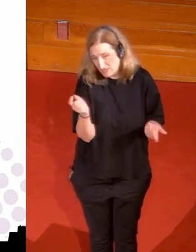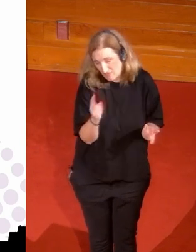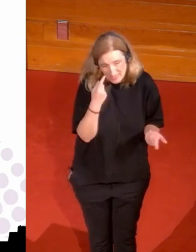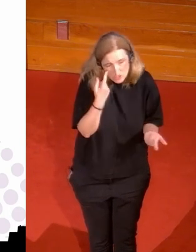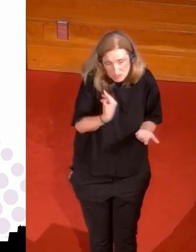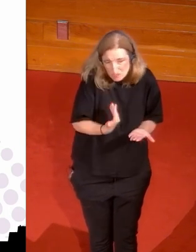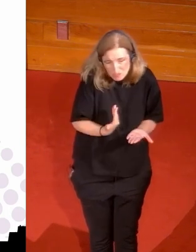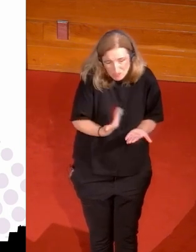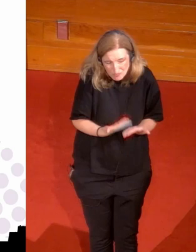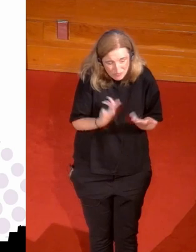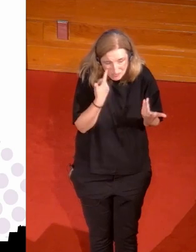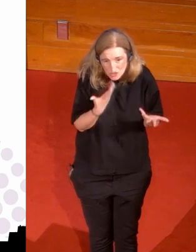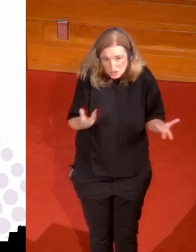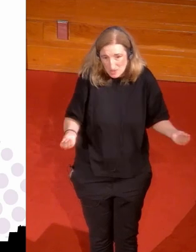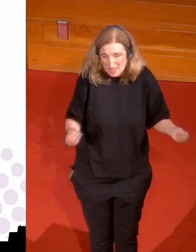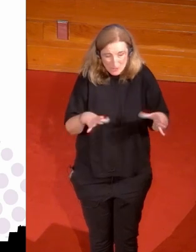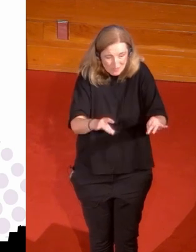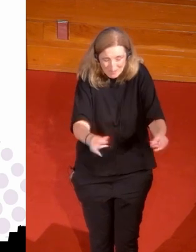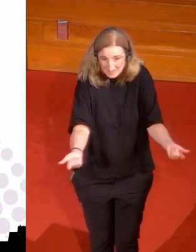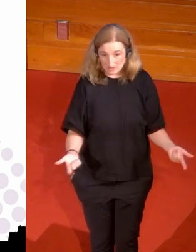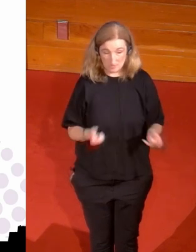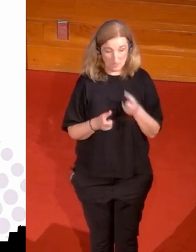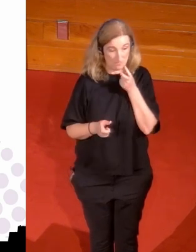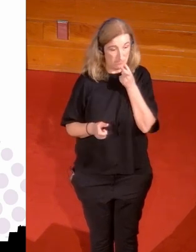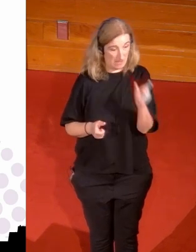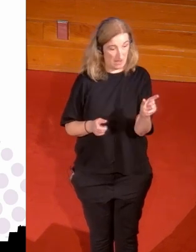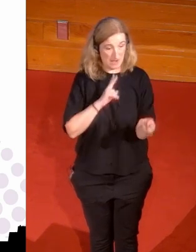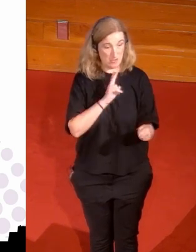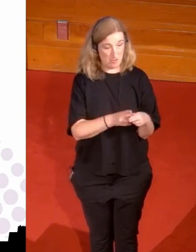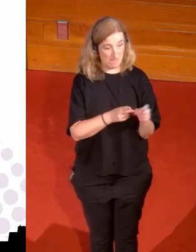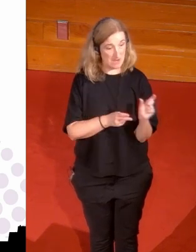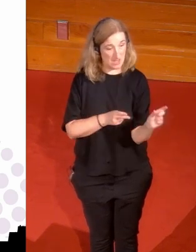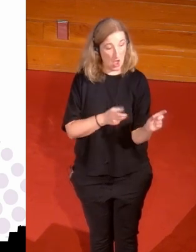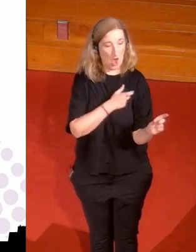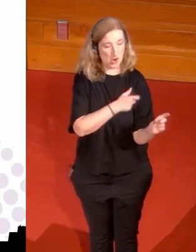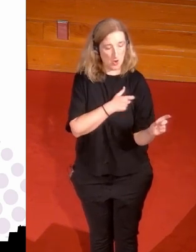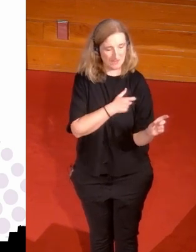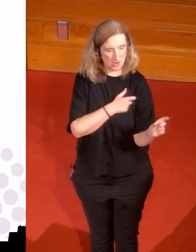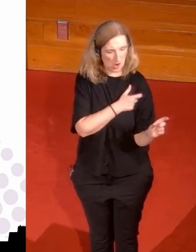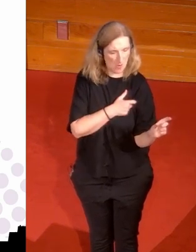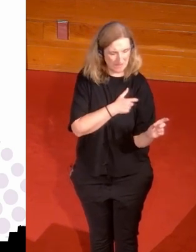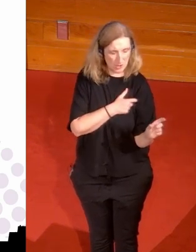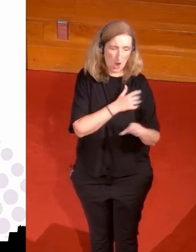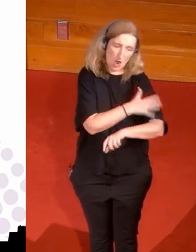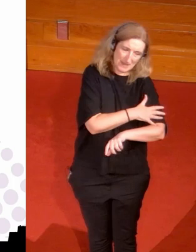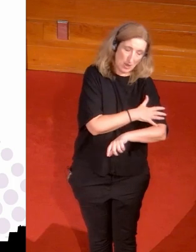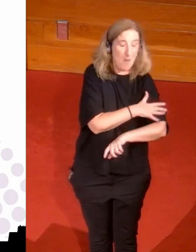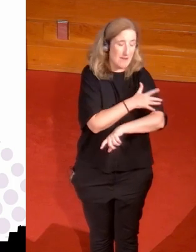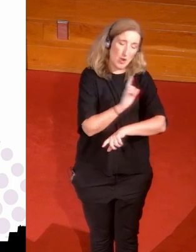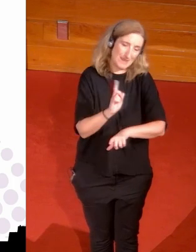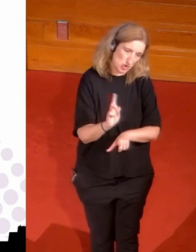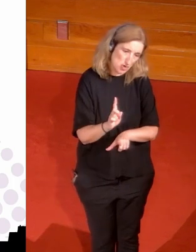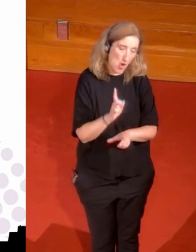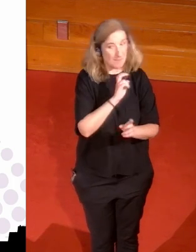de ver por no hablar de la nomenclatura explica así porque sale la comisión que bueno laón es como el gobierno pero no es exactamente el